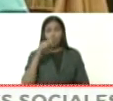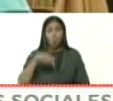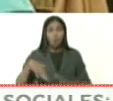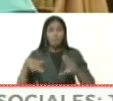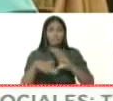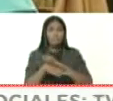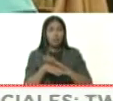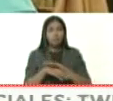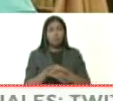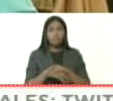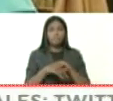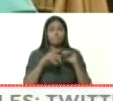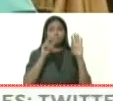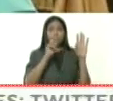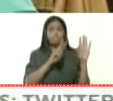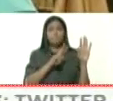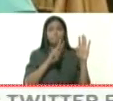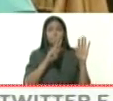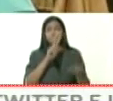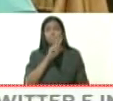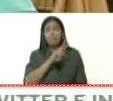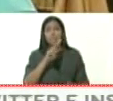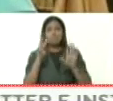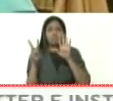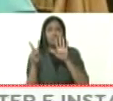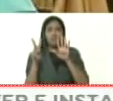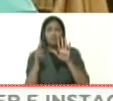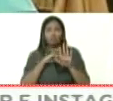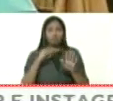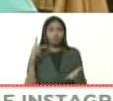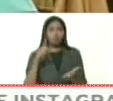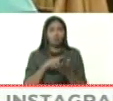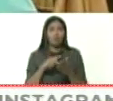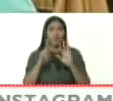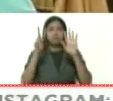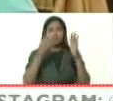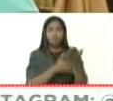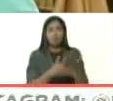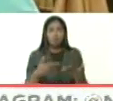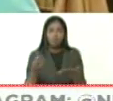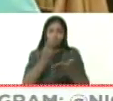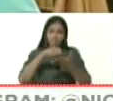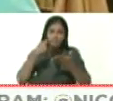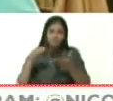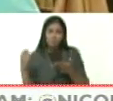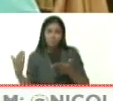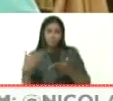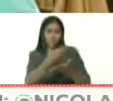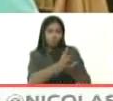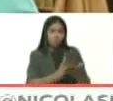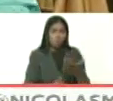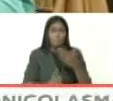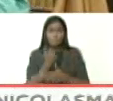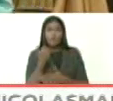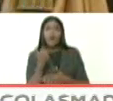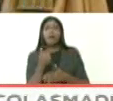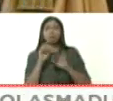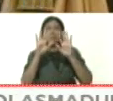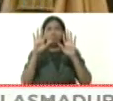martes 27 de agosto hemos llegado a 7 millones de firmas rumbo a 10 millones o